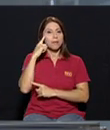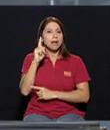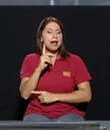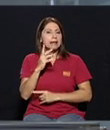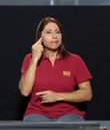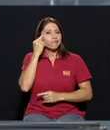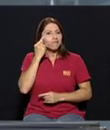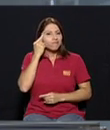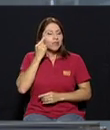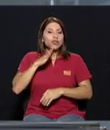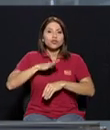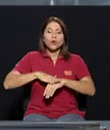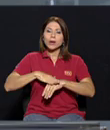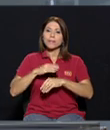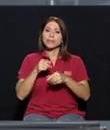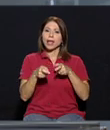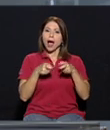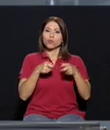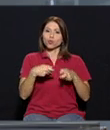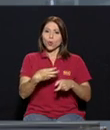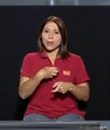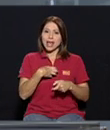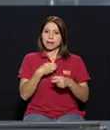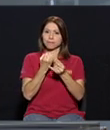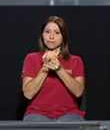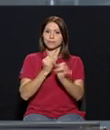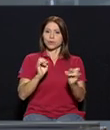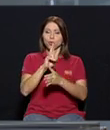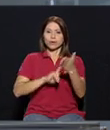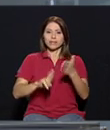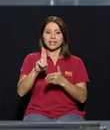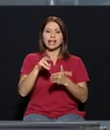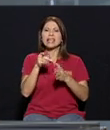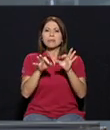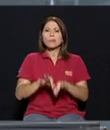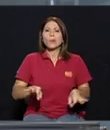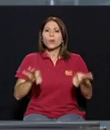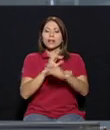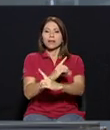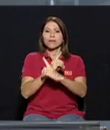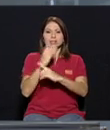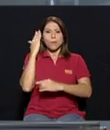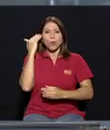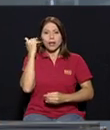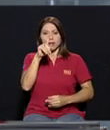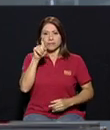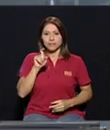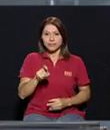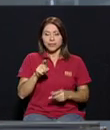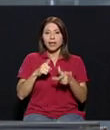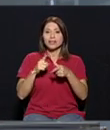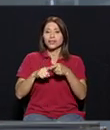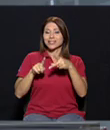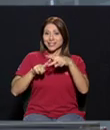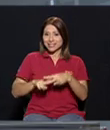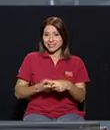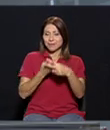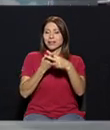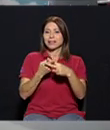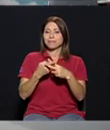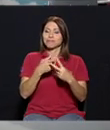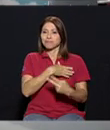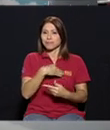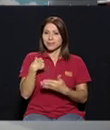reflexionar un poco más sobre la autonomía universitaria y por qué es tan importante su defensa. Entonces, inicialmente me gustaría que